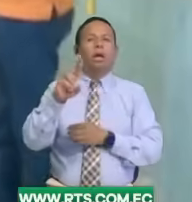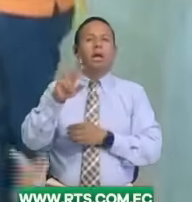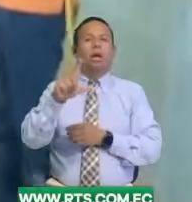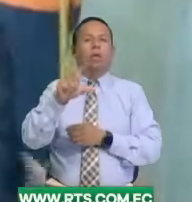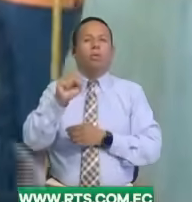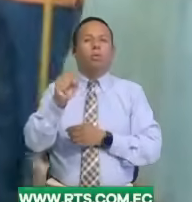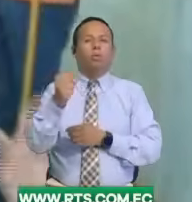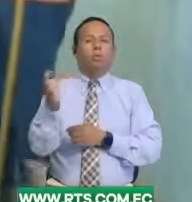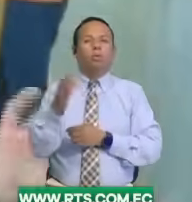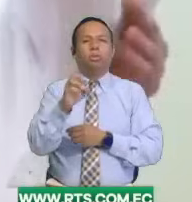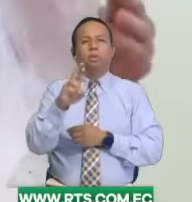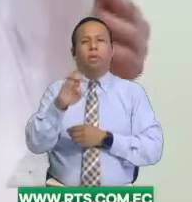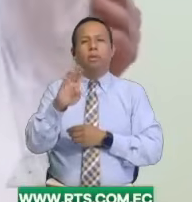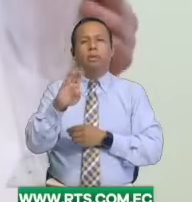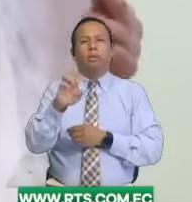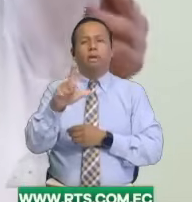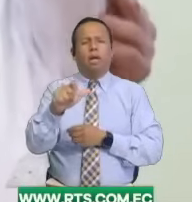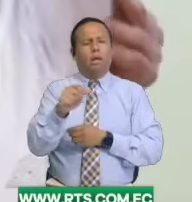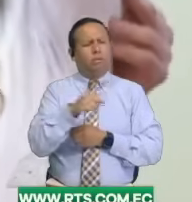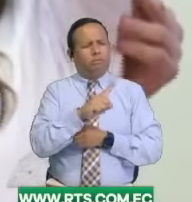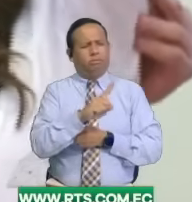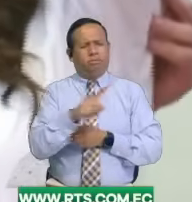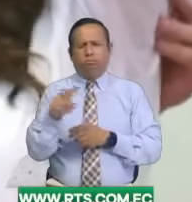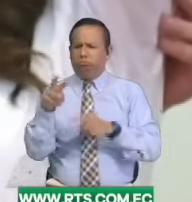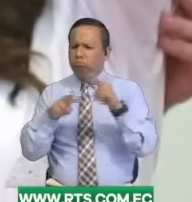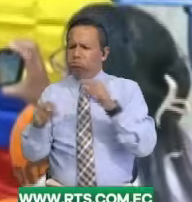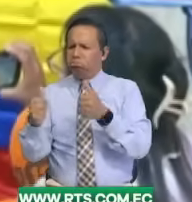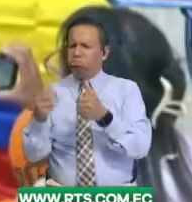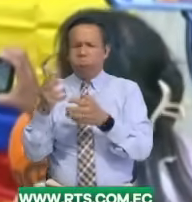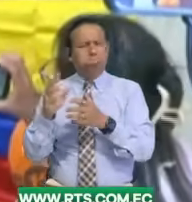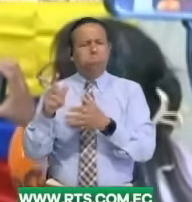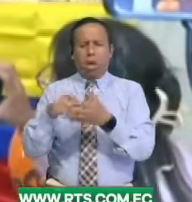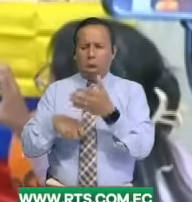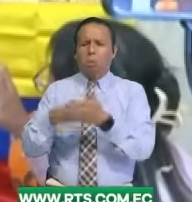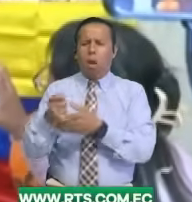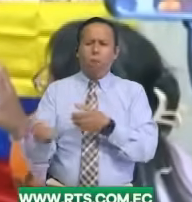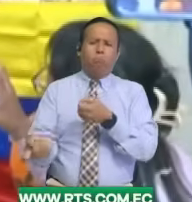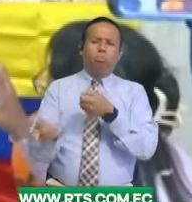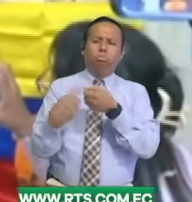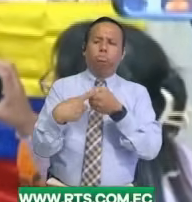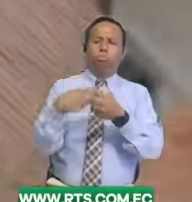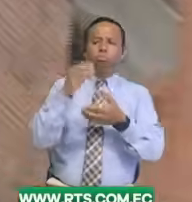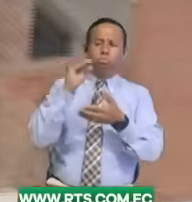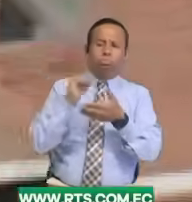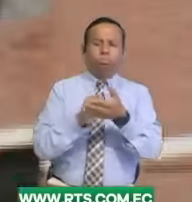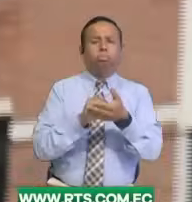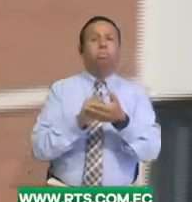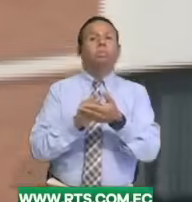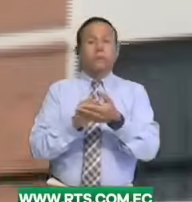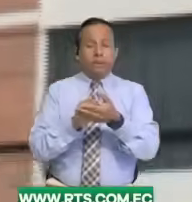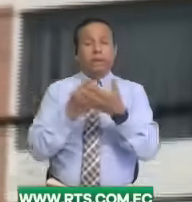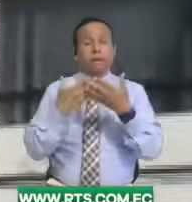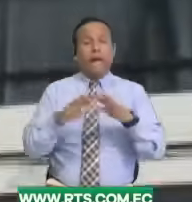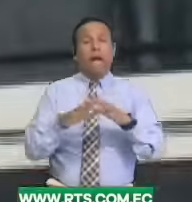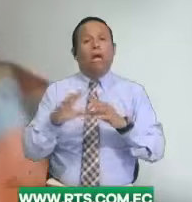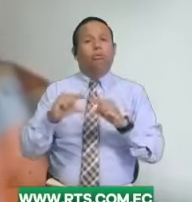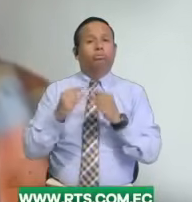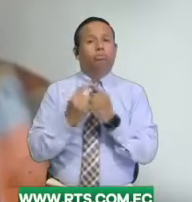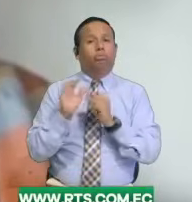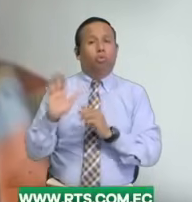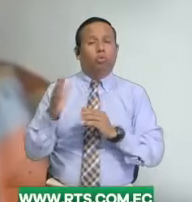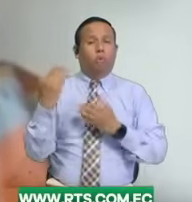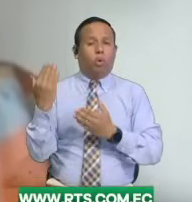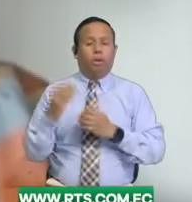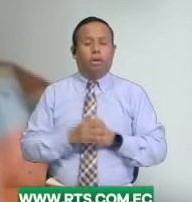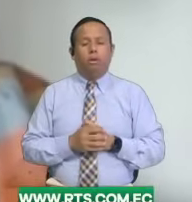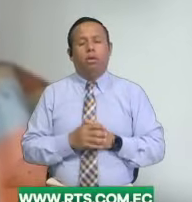Rabascal, por lo que en consecuencia se aprobó la calificación e inscripción de la candidatura de este binomio presidencial de la organización política. Dado que